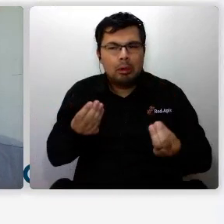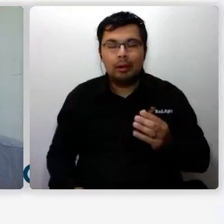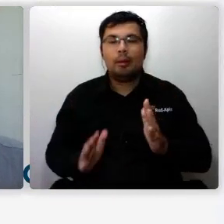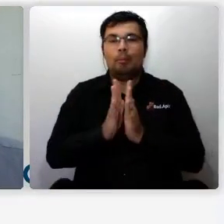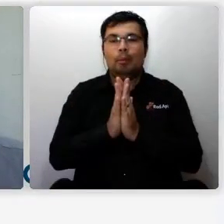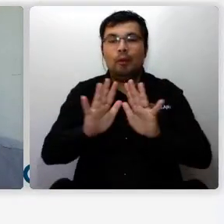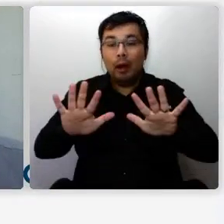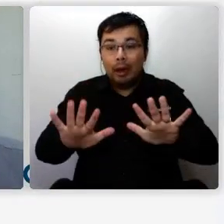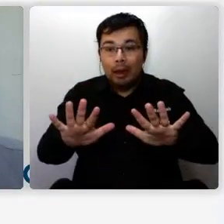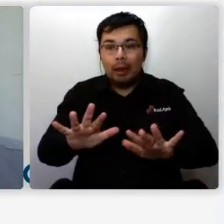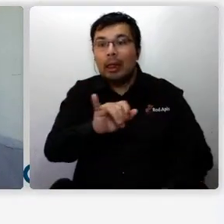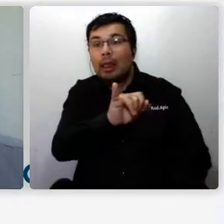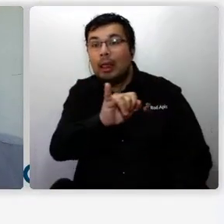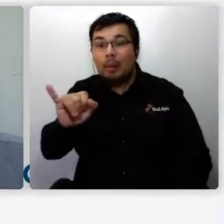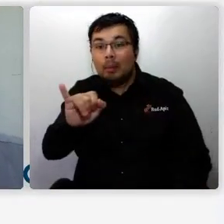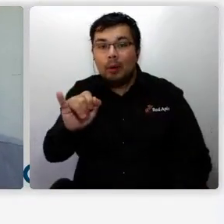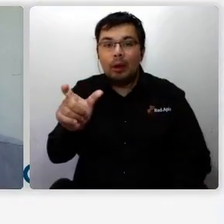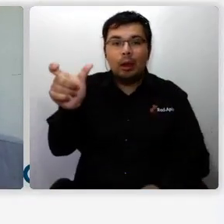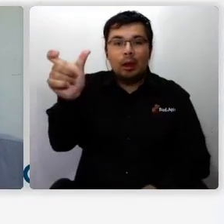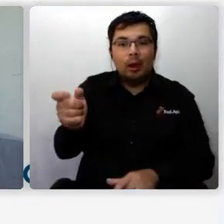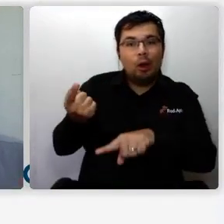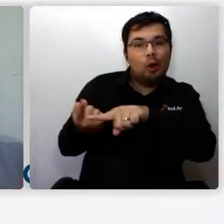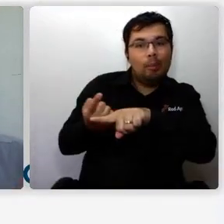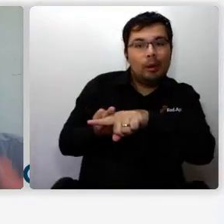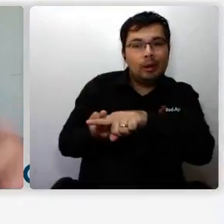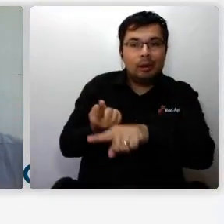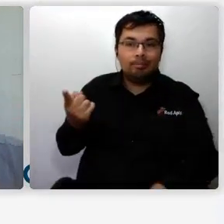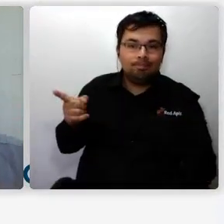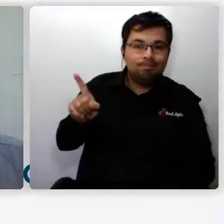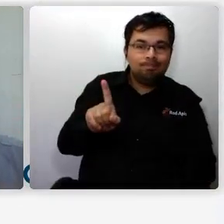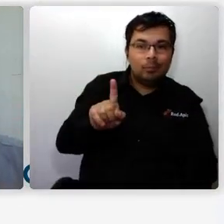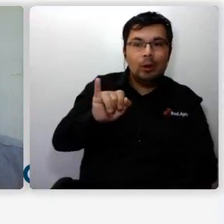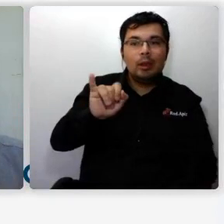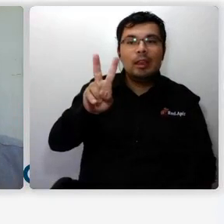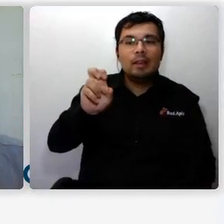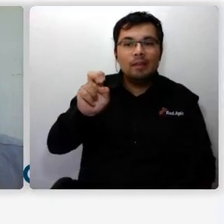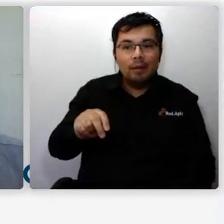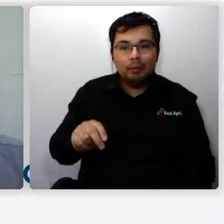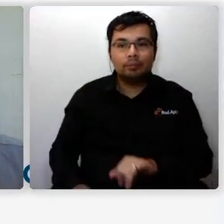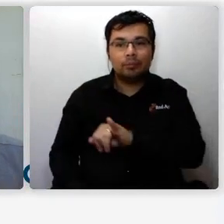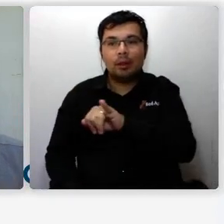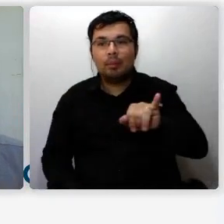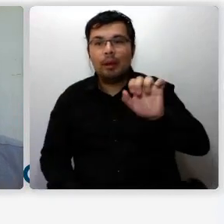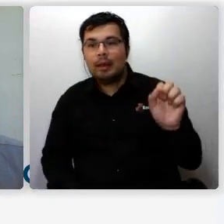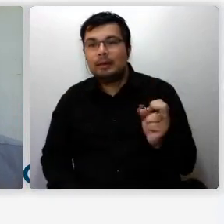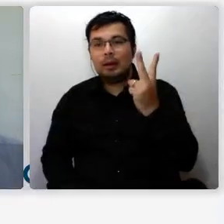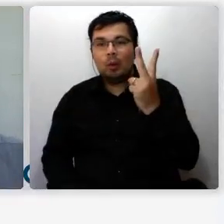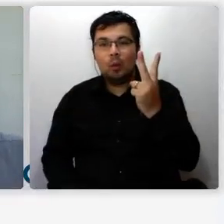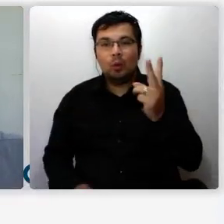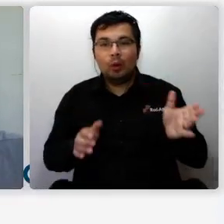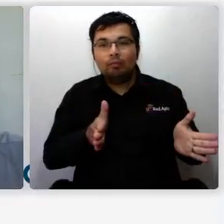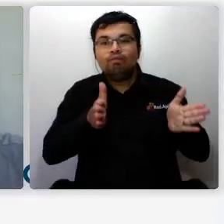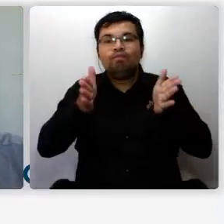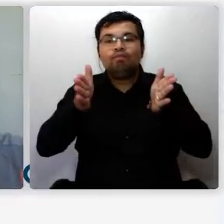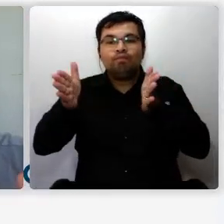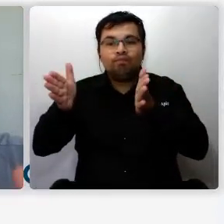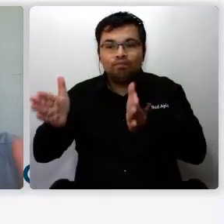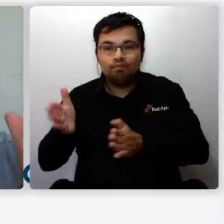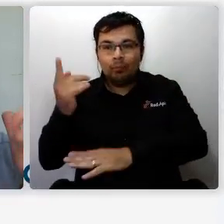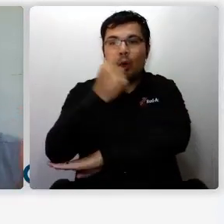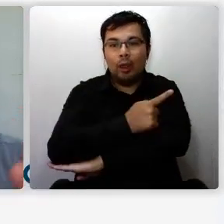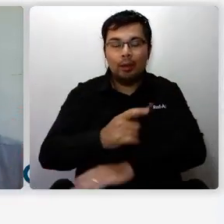con Iván del Río. Y en un segundo bloque, despidiendo este 2022, por supuesto que vamos a estar pensando en